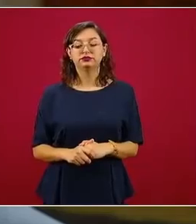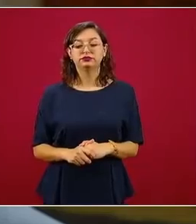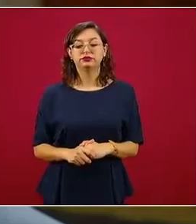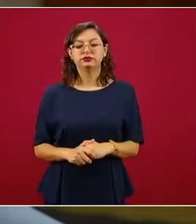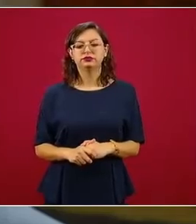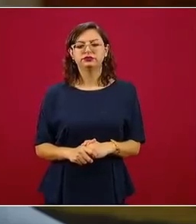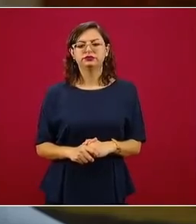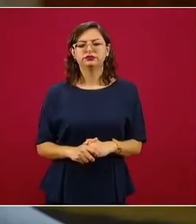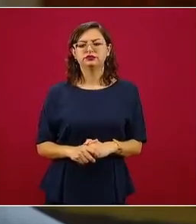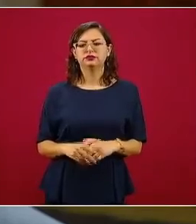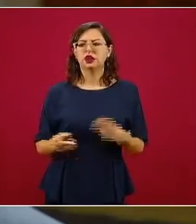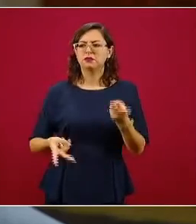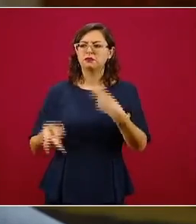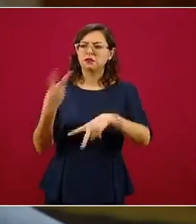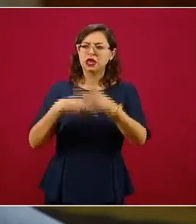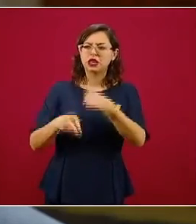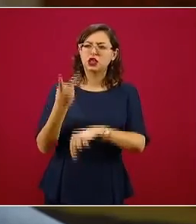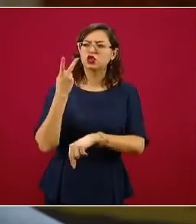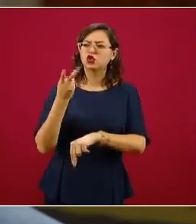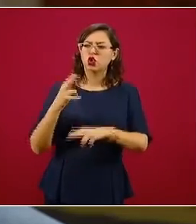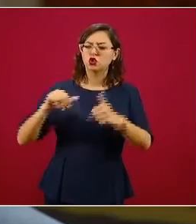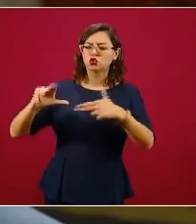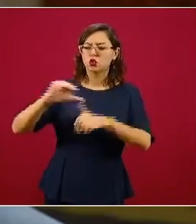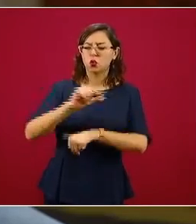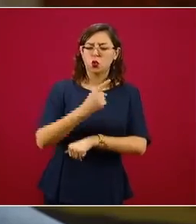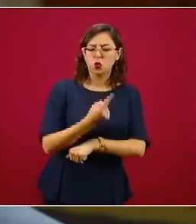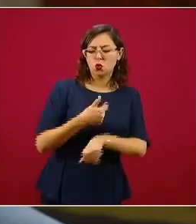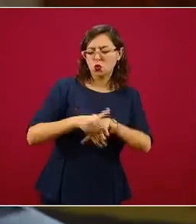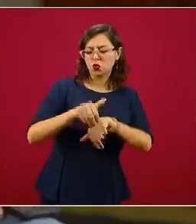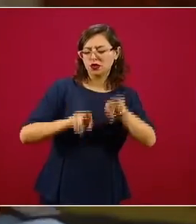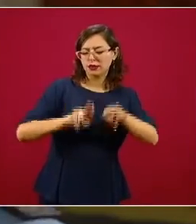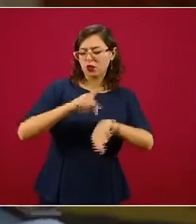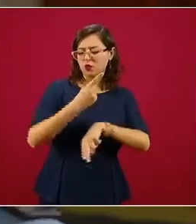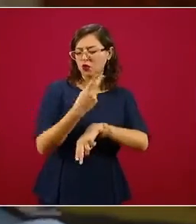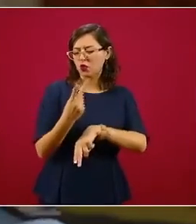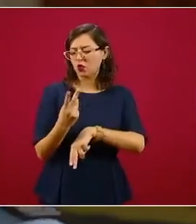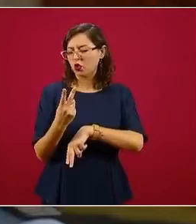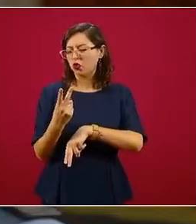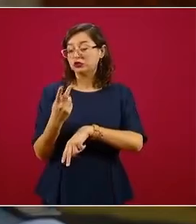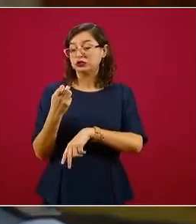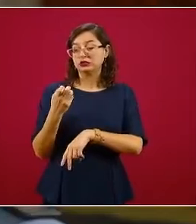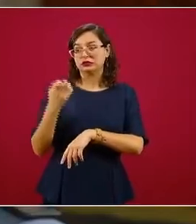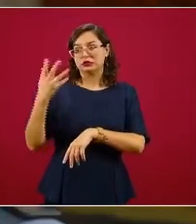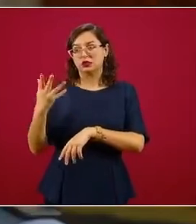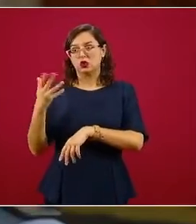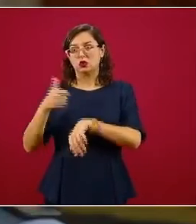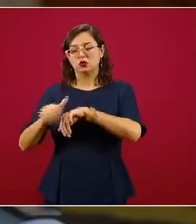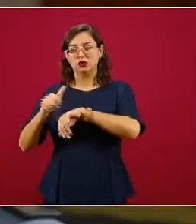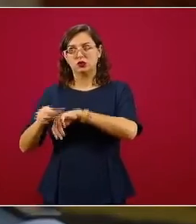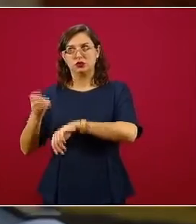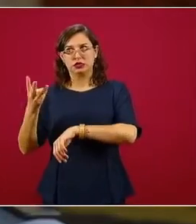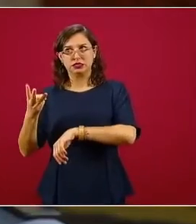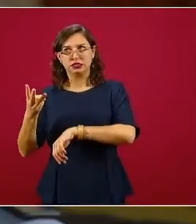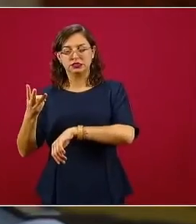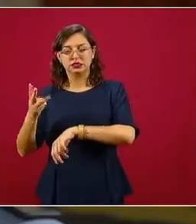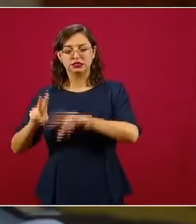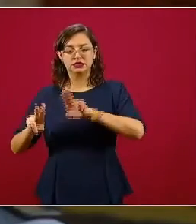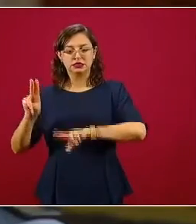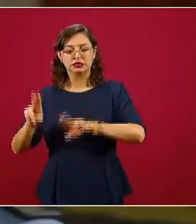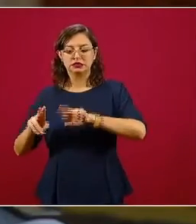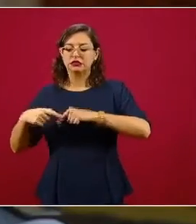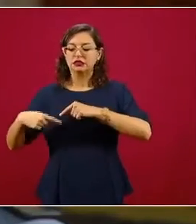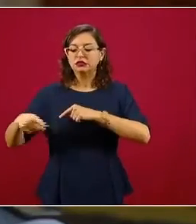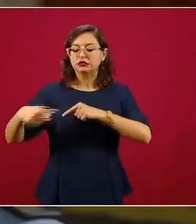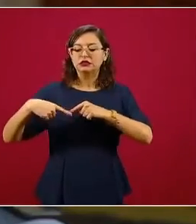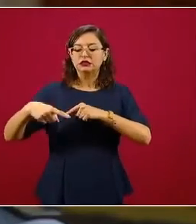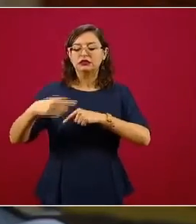de categoría 1 y 2 y se habla de 4 o 5 de categoría 3 más o menos para este